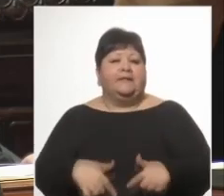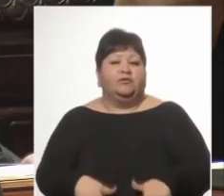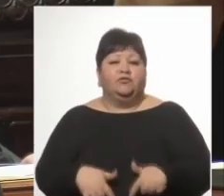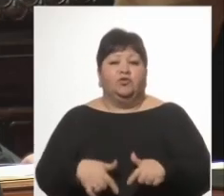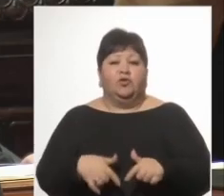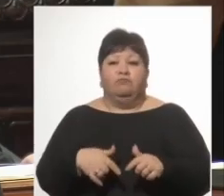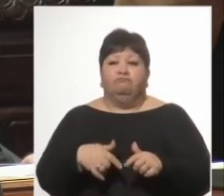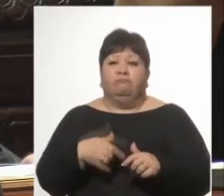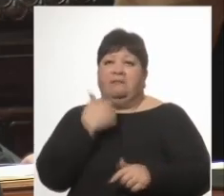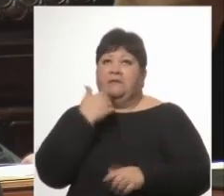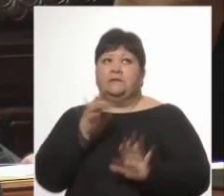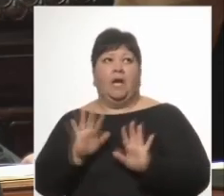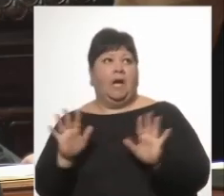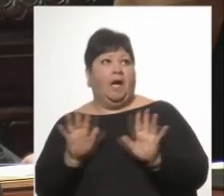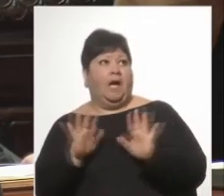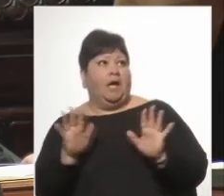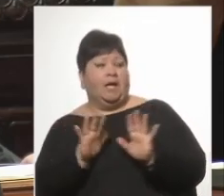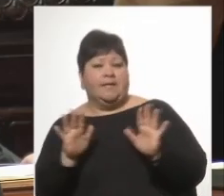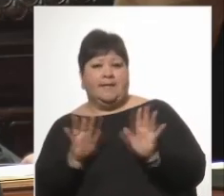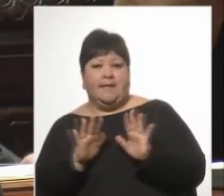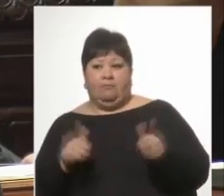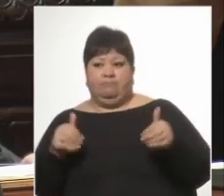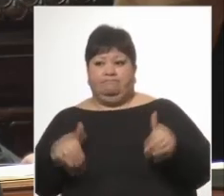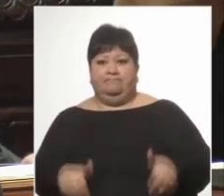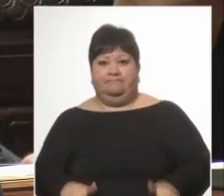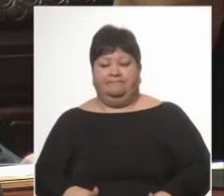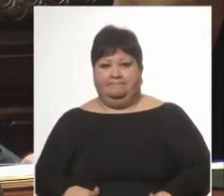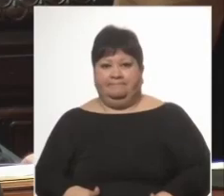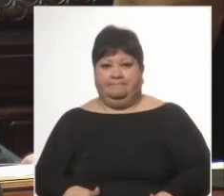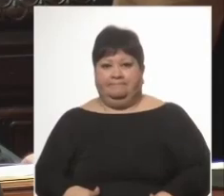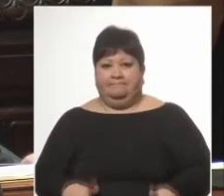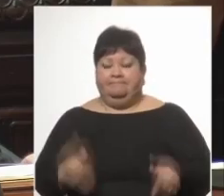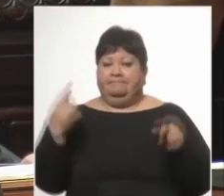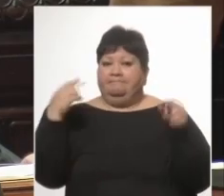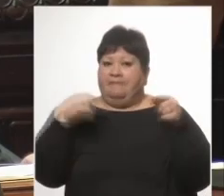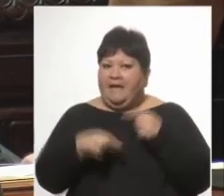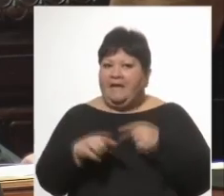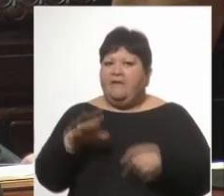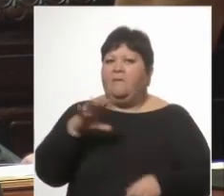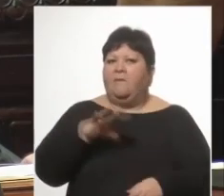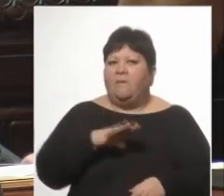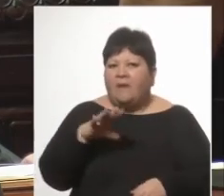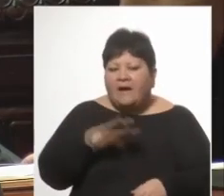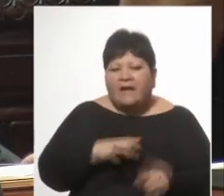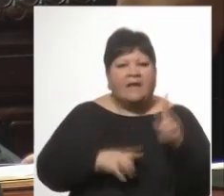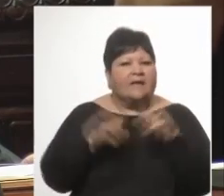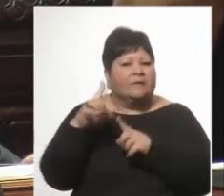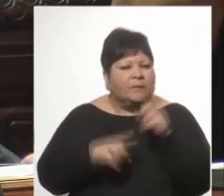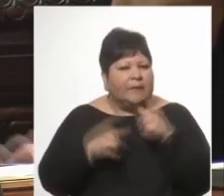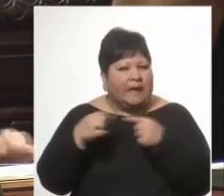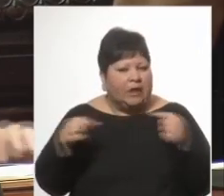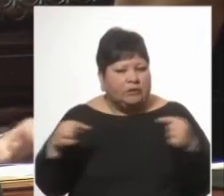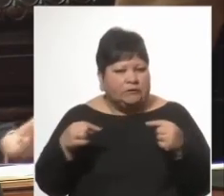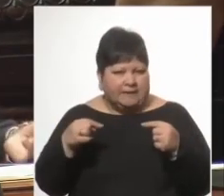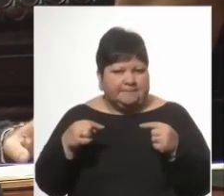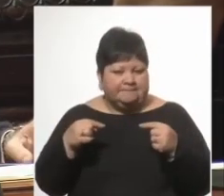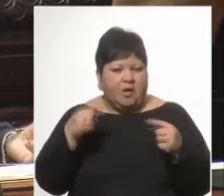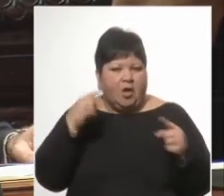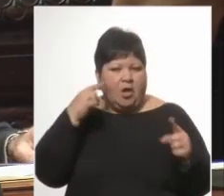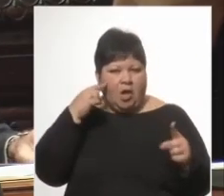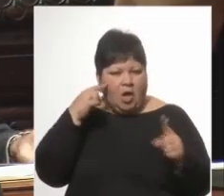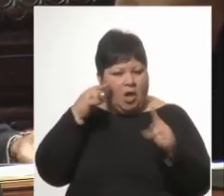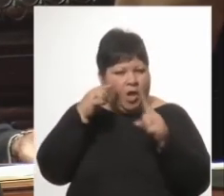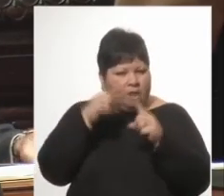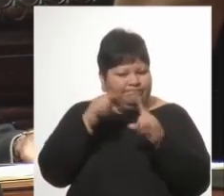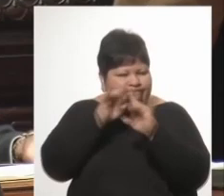ministro. Sin embargo, yo creo que hay ciertos hechos objetivos que en cierta forma